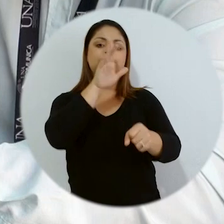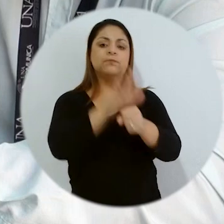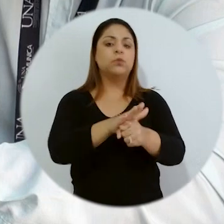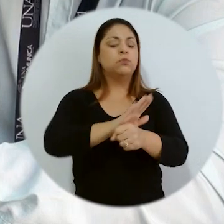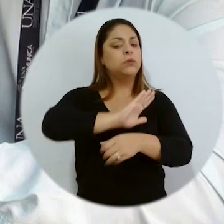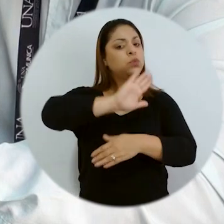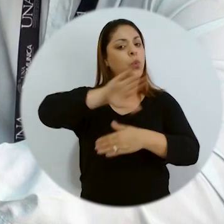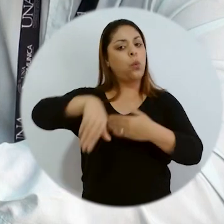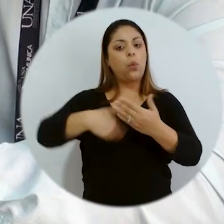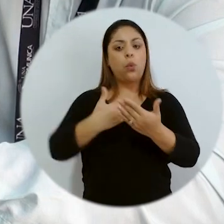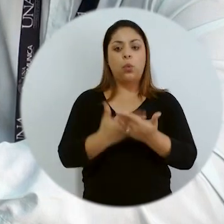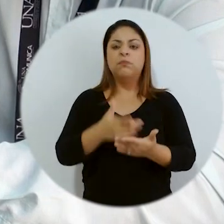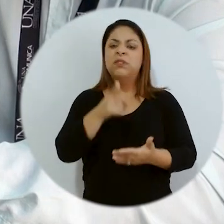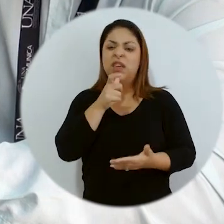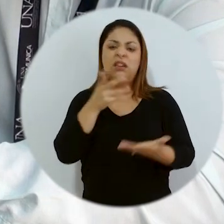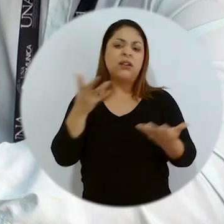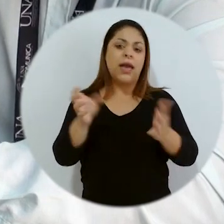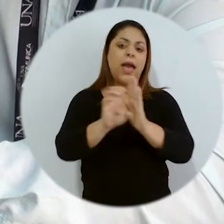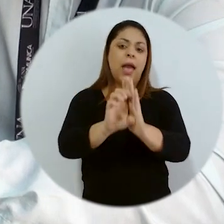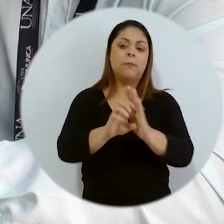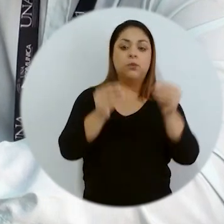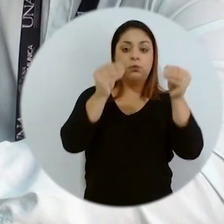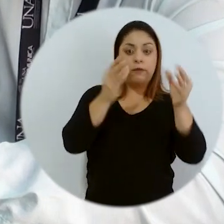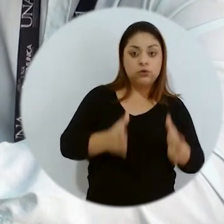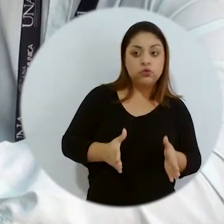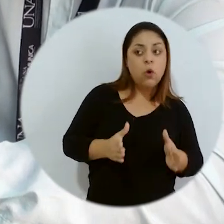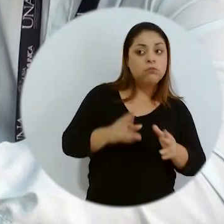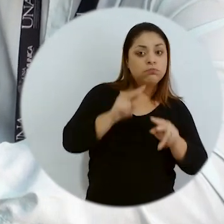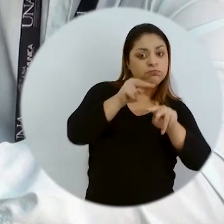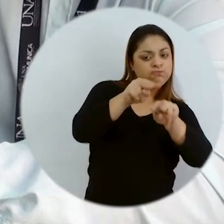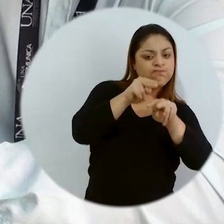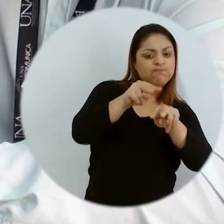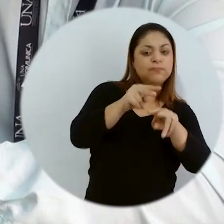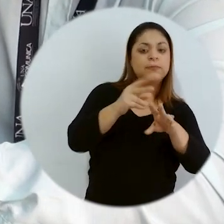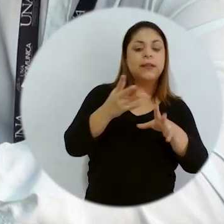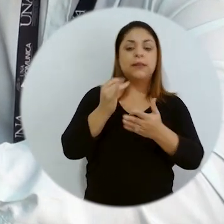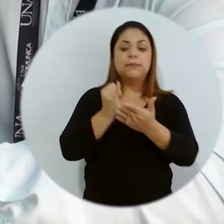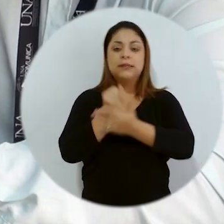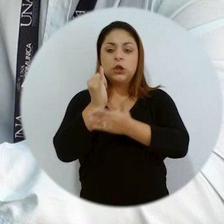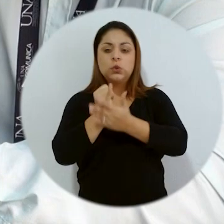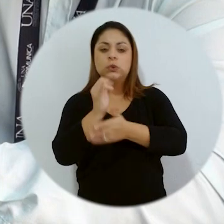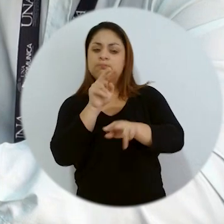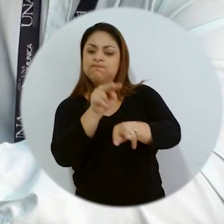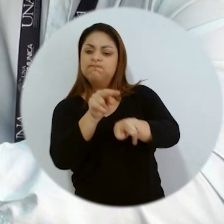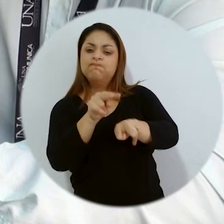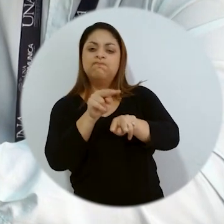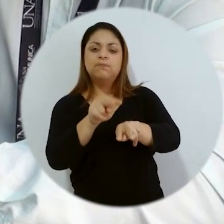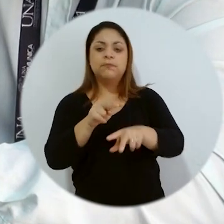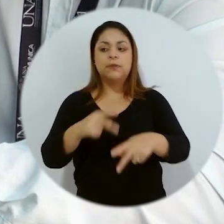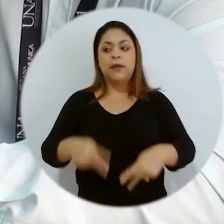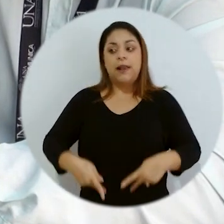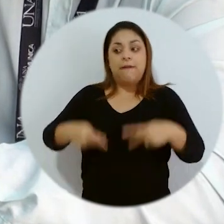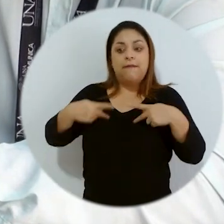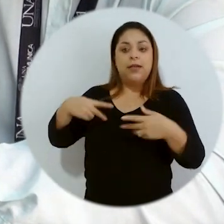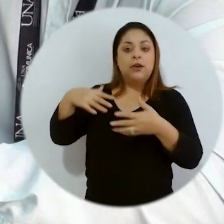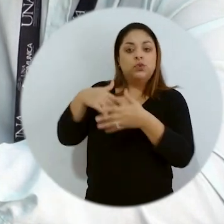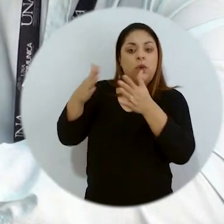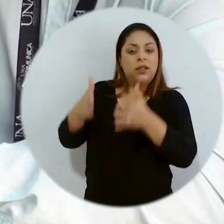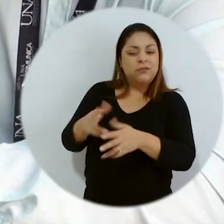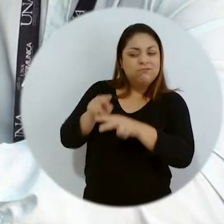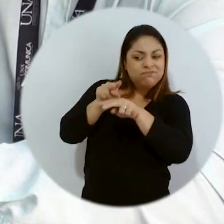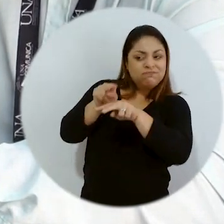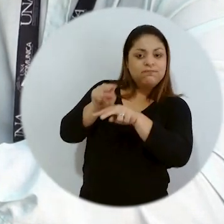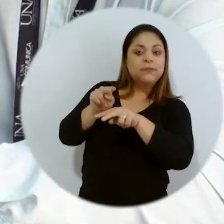pues se vayan cumpliendo en todas las esferas, ¿verdad?, Claro. en el área de docencia, en el área de inclusive de investigación, ¿verdad?, en la parte de